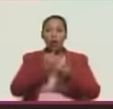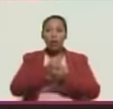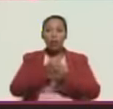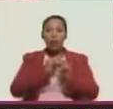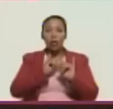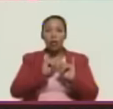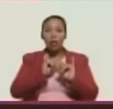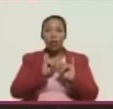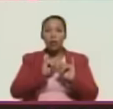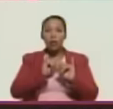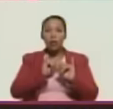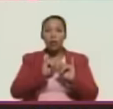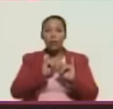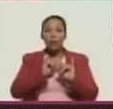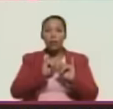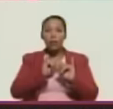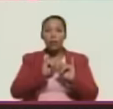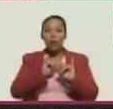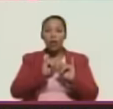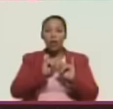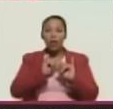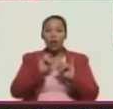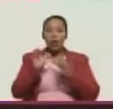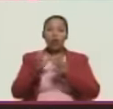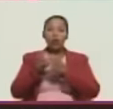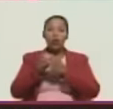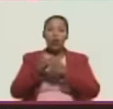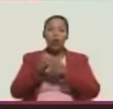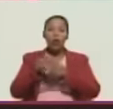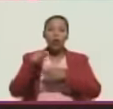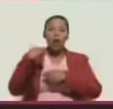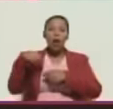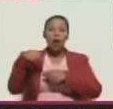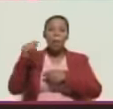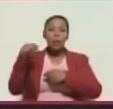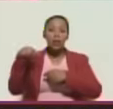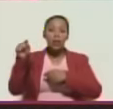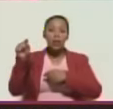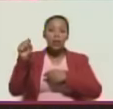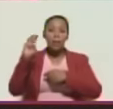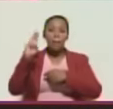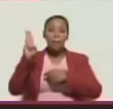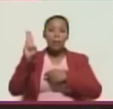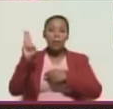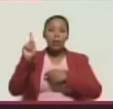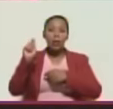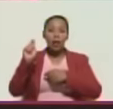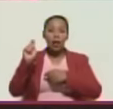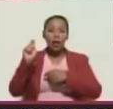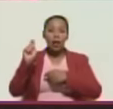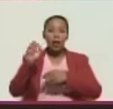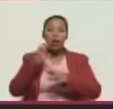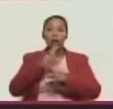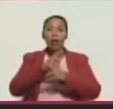independiente lápiz ppt redes